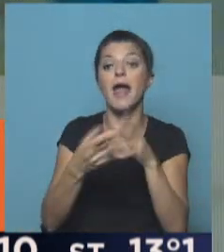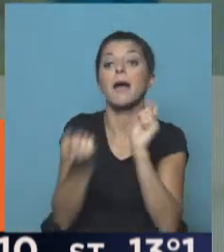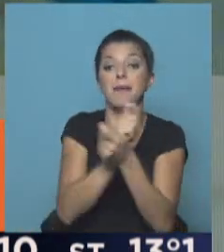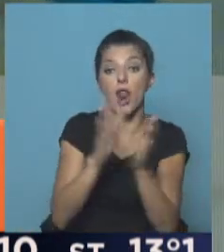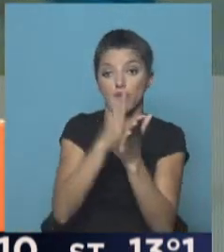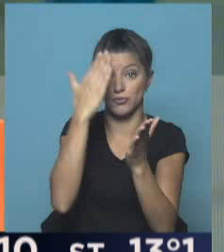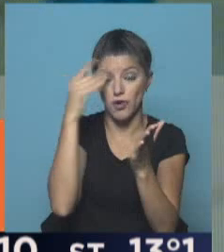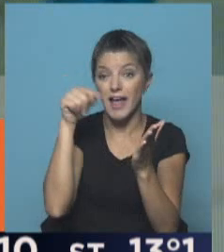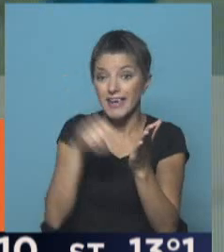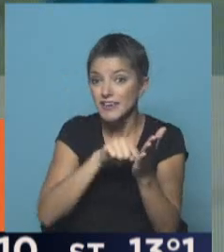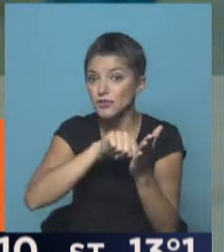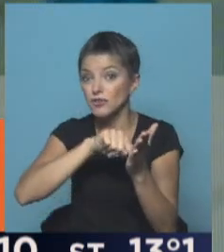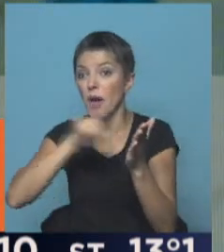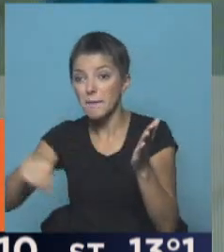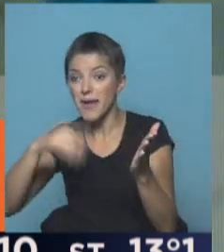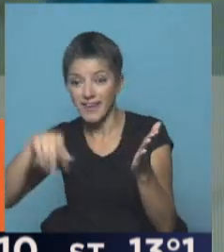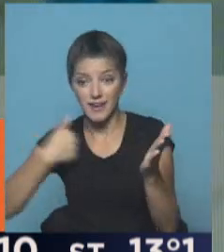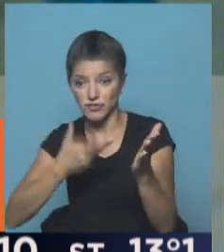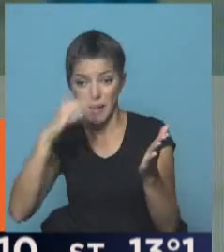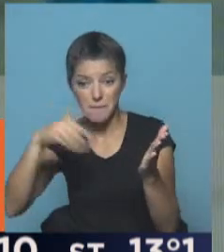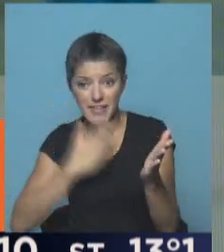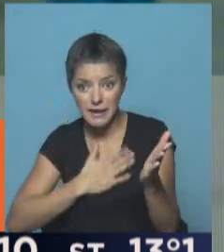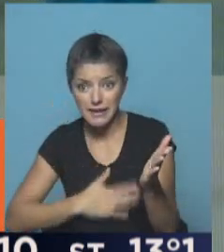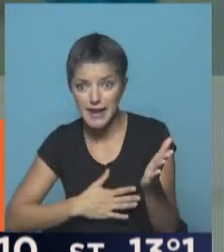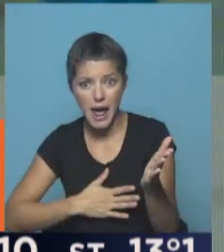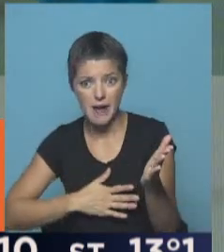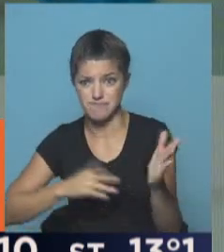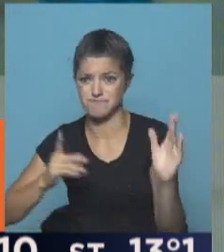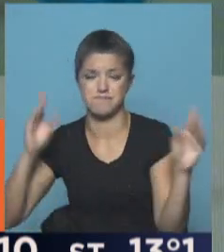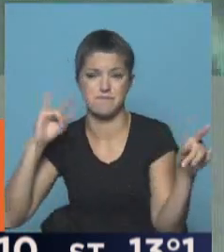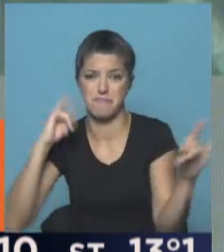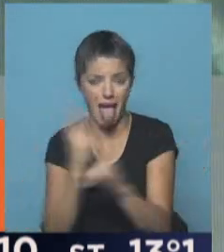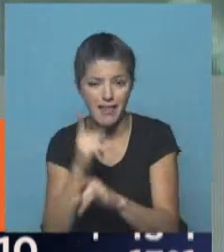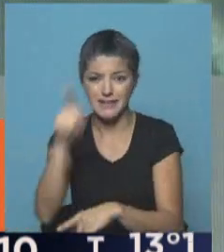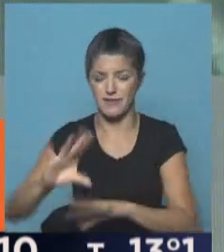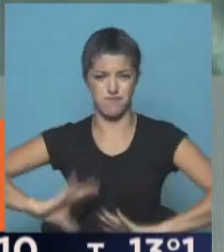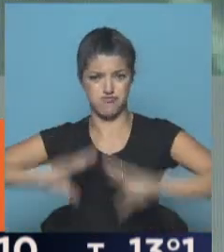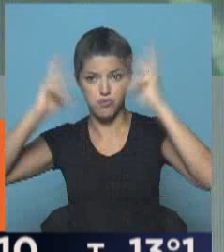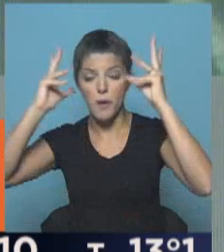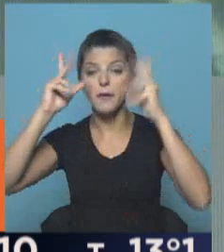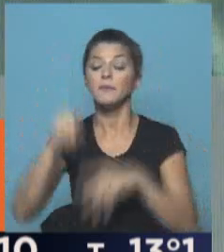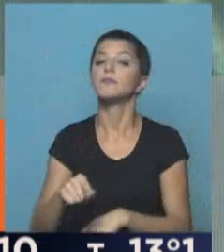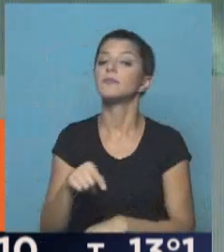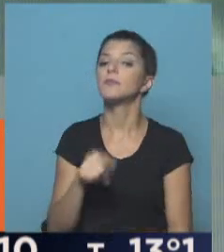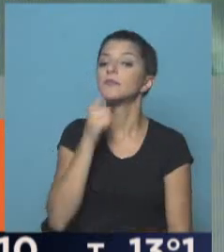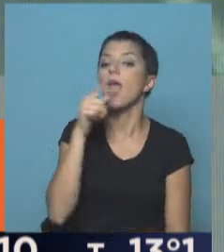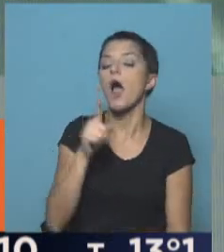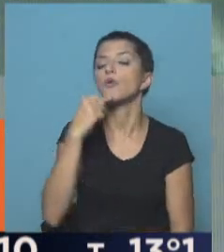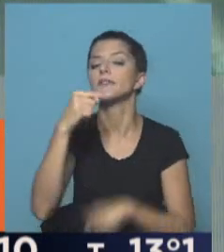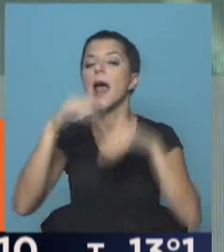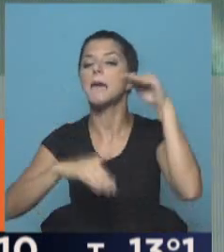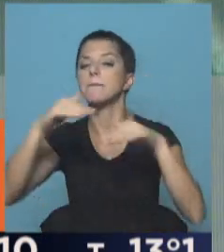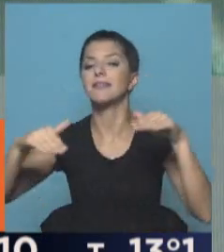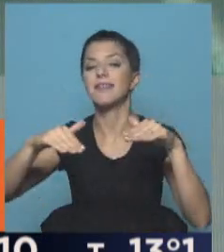le sumó, le agregó tensión a la situación, y Venezuela está en una situación de empate. Yo me acuerdo de una expresión de Portantiero, sociólogo argentino, hablaba de empate hegemónico para referirse a